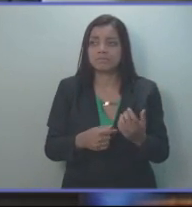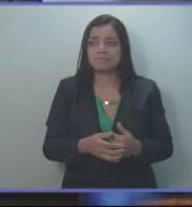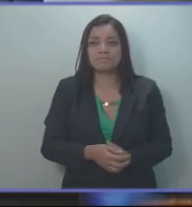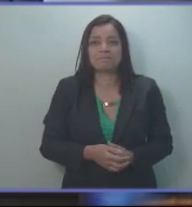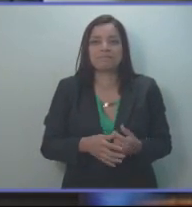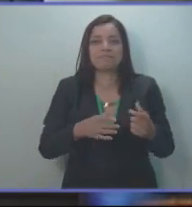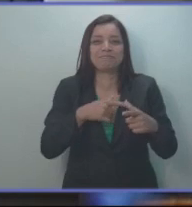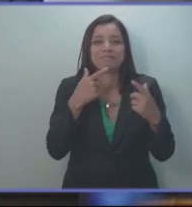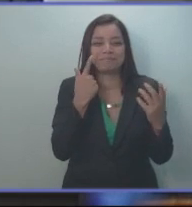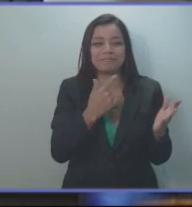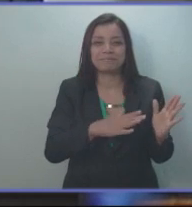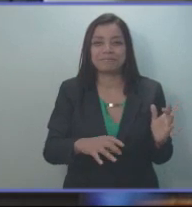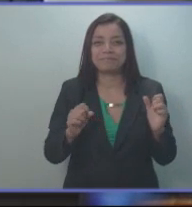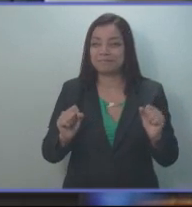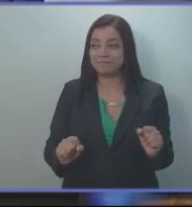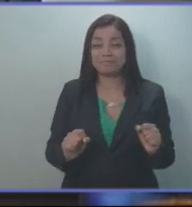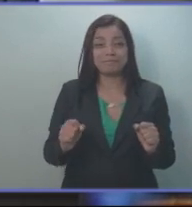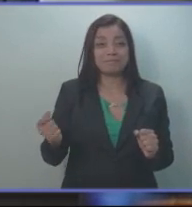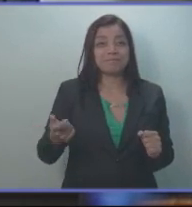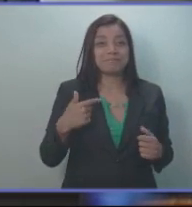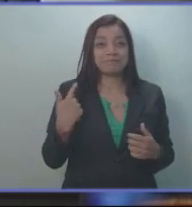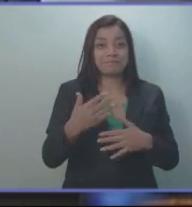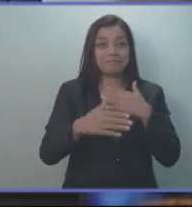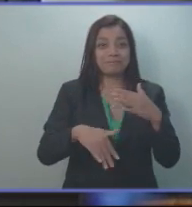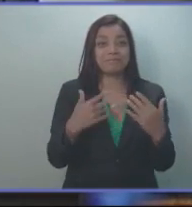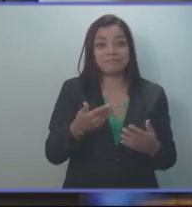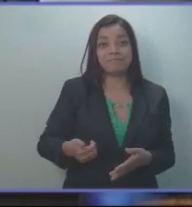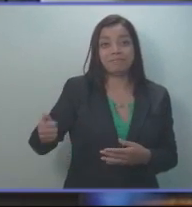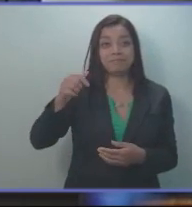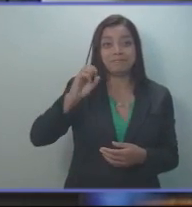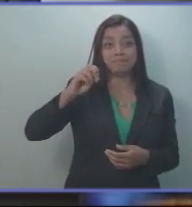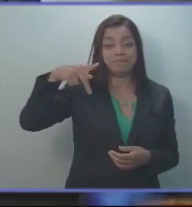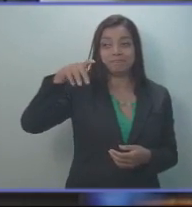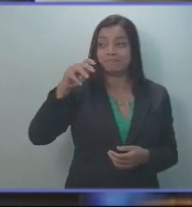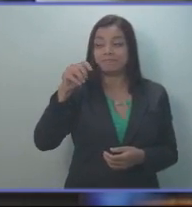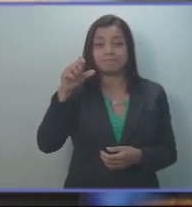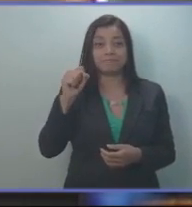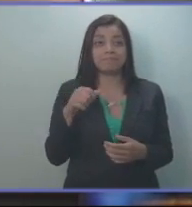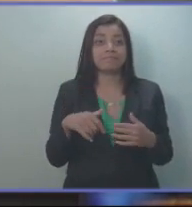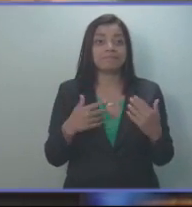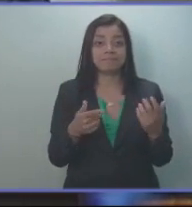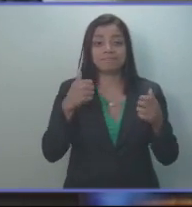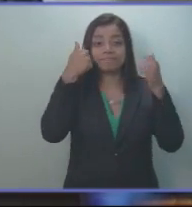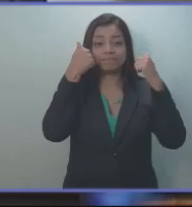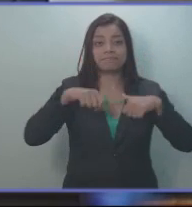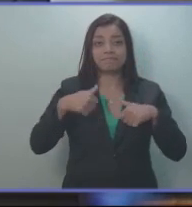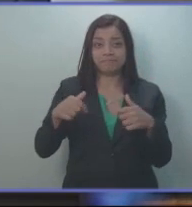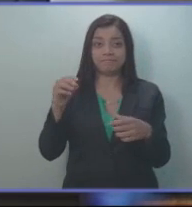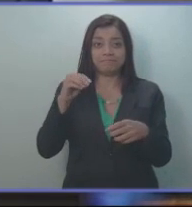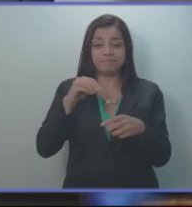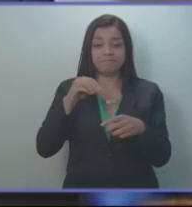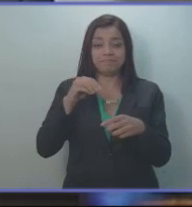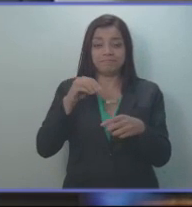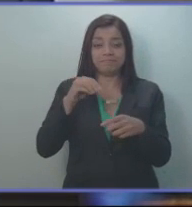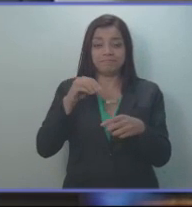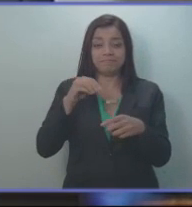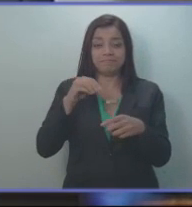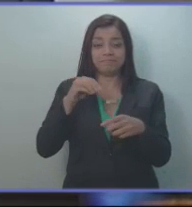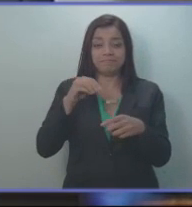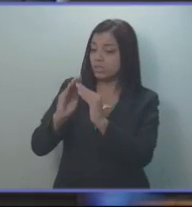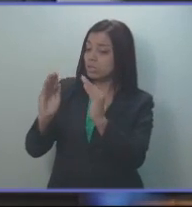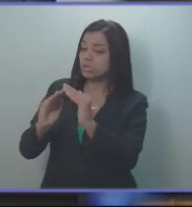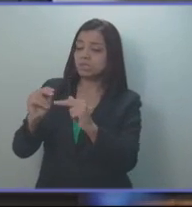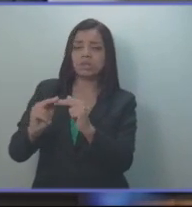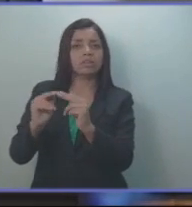Las instituciones como PAN, que al final es la que autoriza la construcción de viviendas o